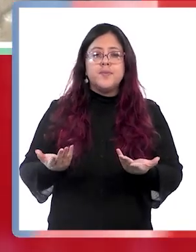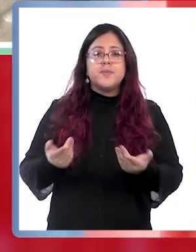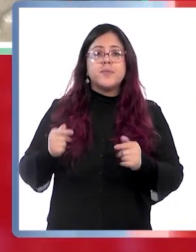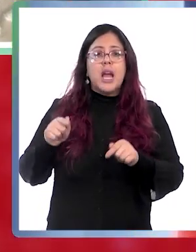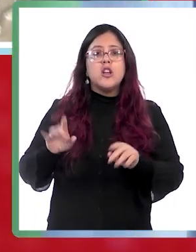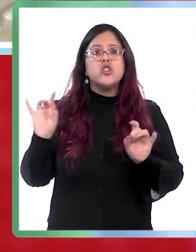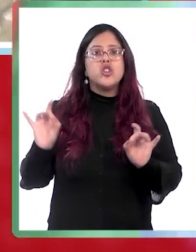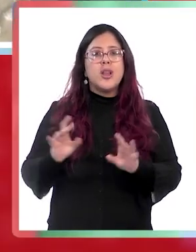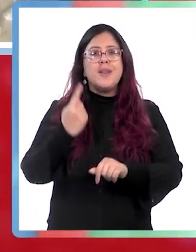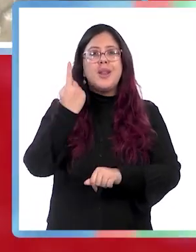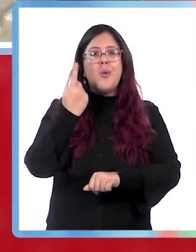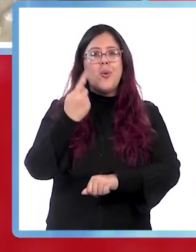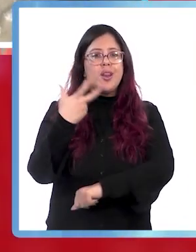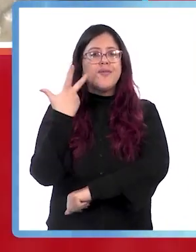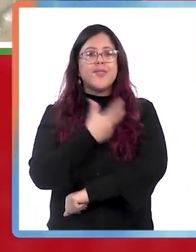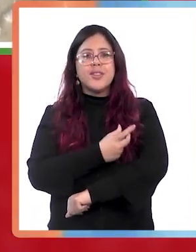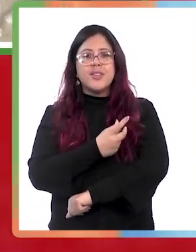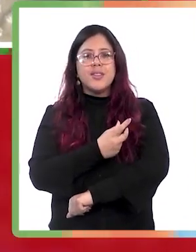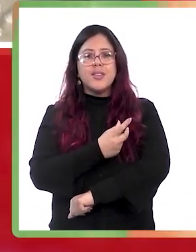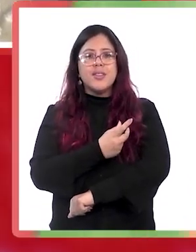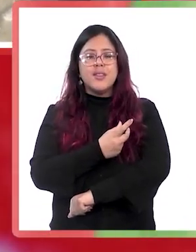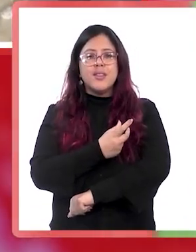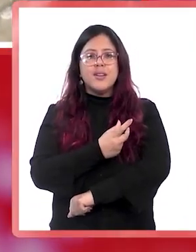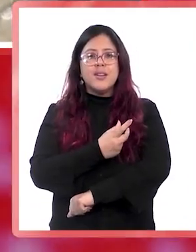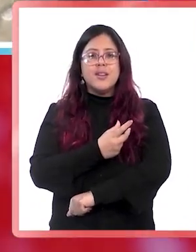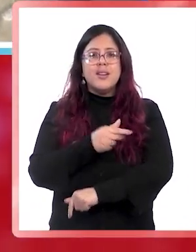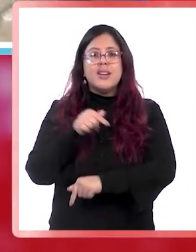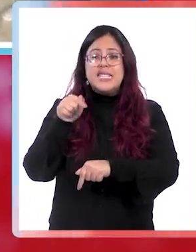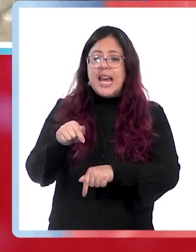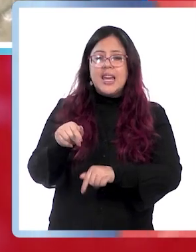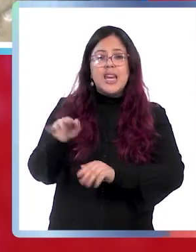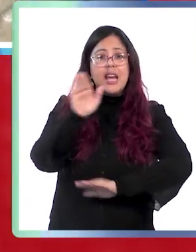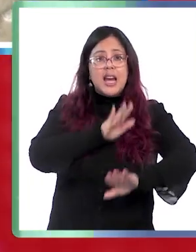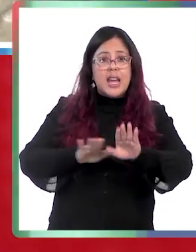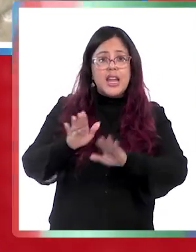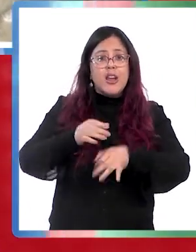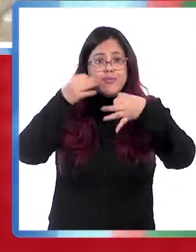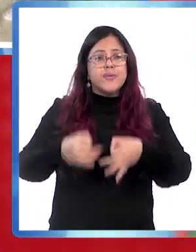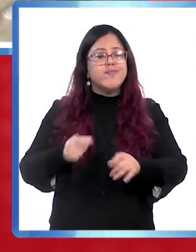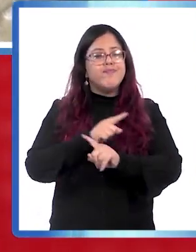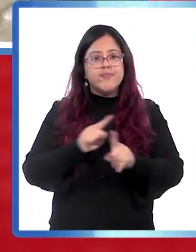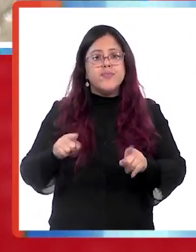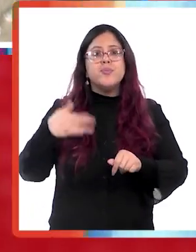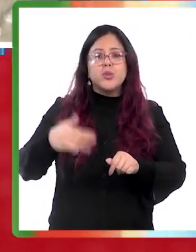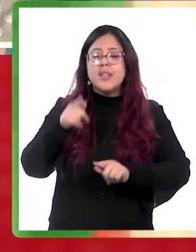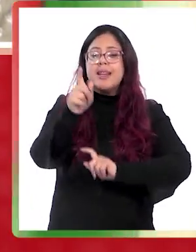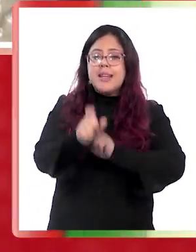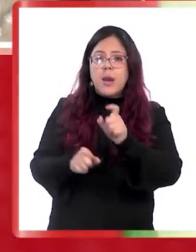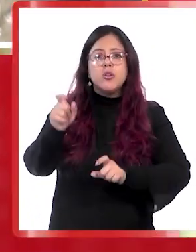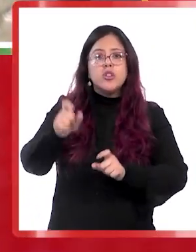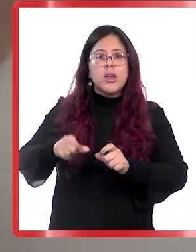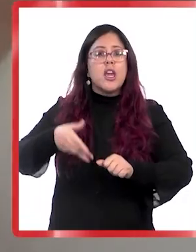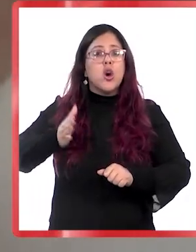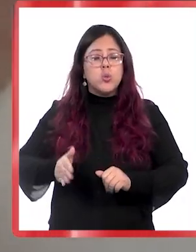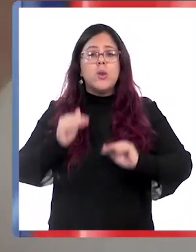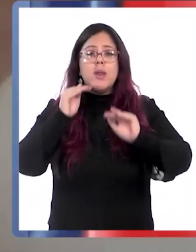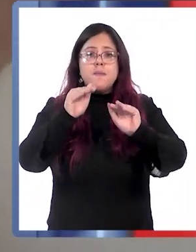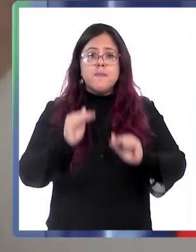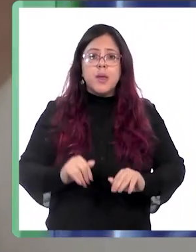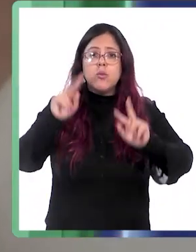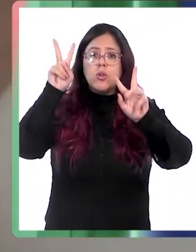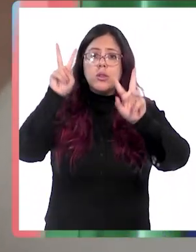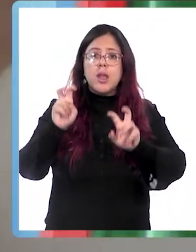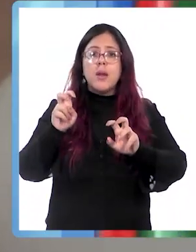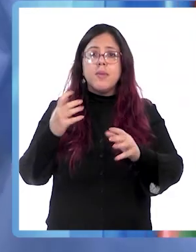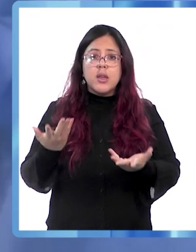solo una. Y no están totalmente protegidos. Es importante que esas personas, si mantienen sus mismos tipos